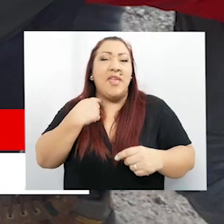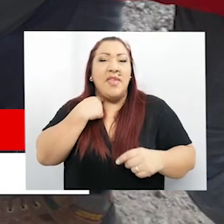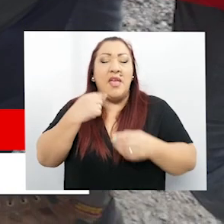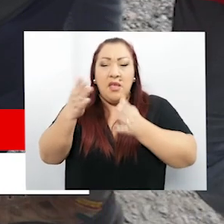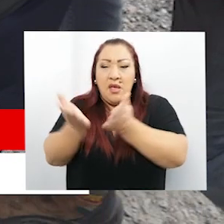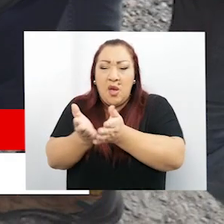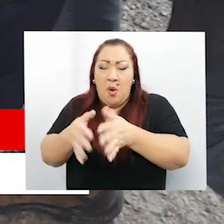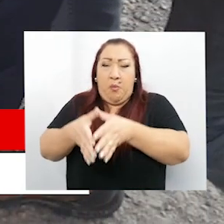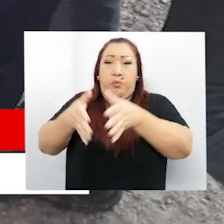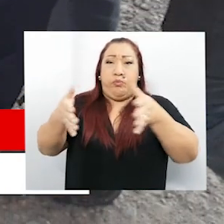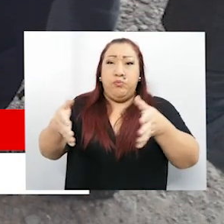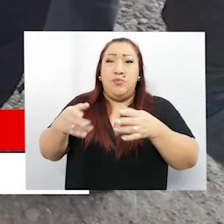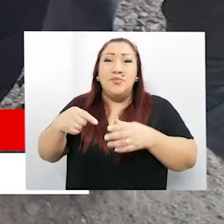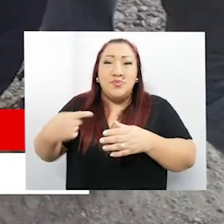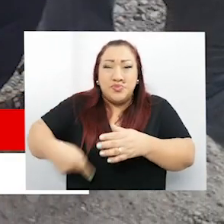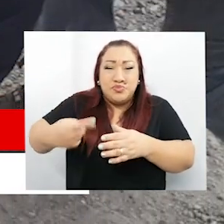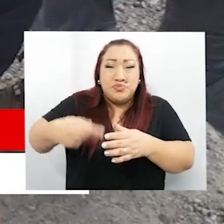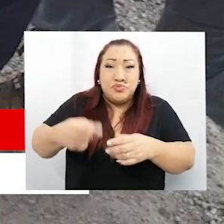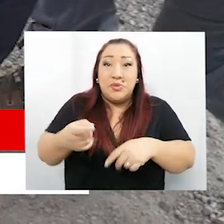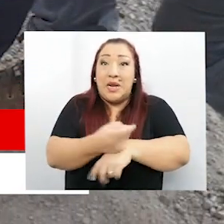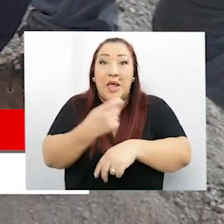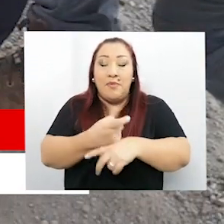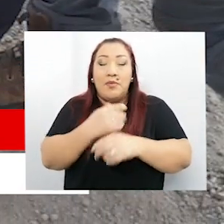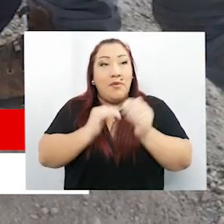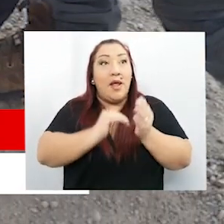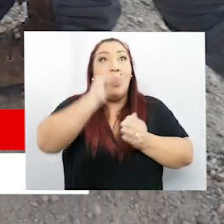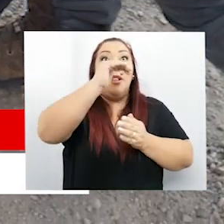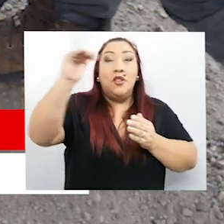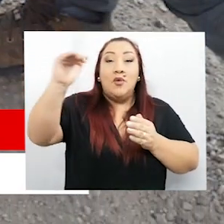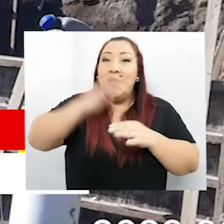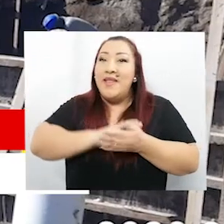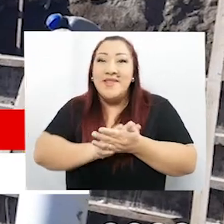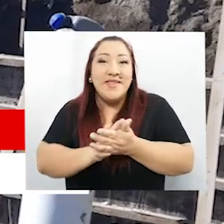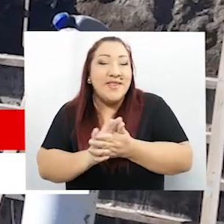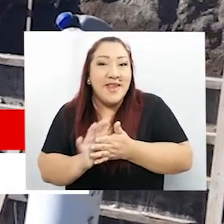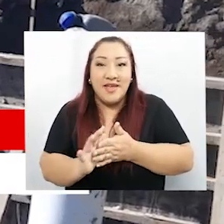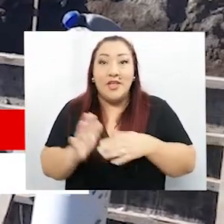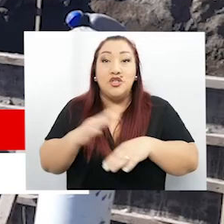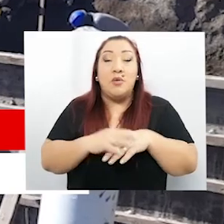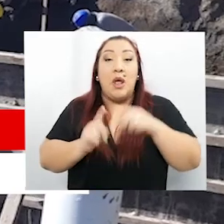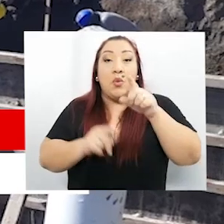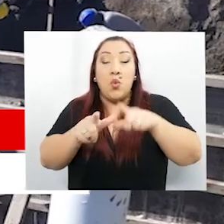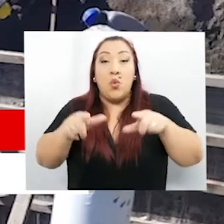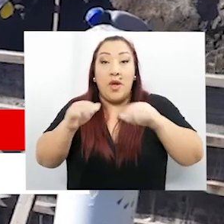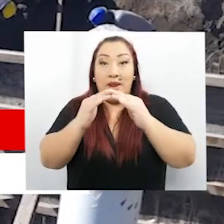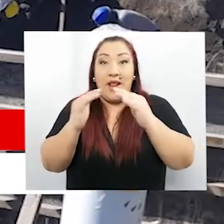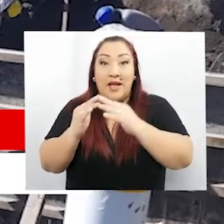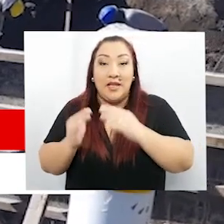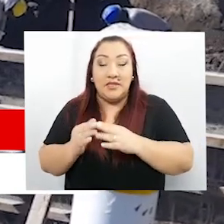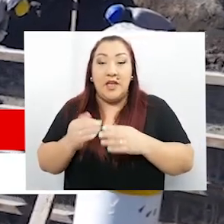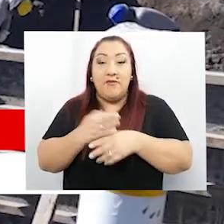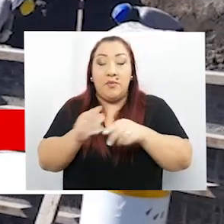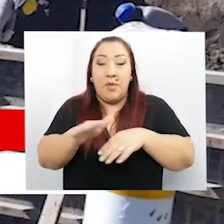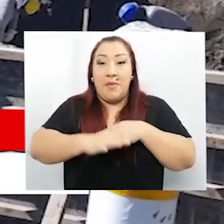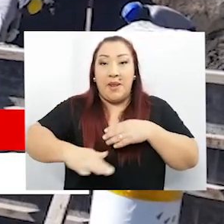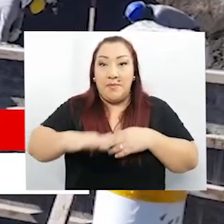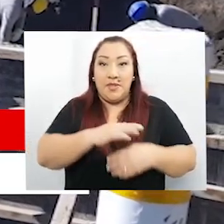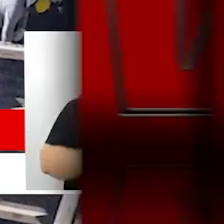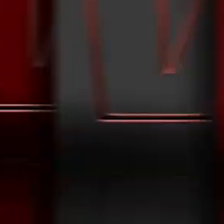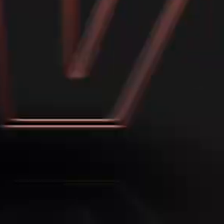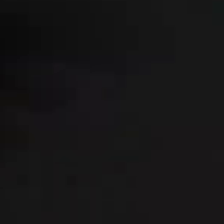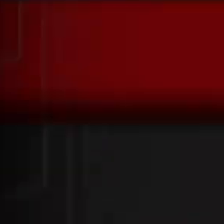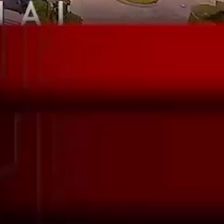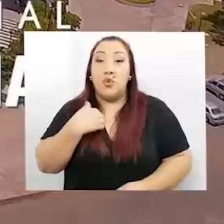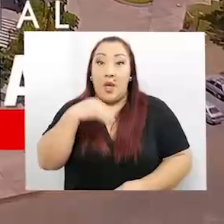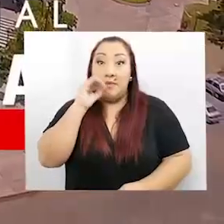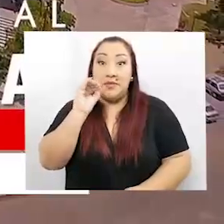y colapsadas, reductores de velocidad que no cumplen con la altura necesaria, sectores de asentamientos y deformaciones del